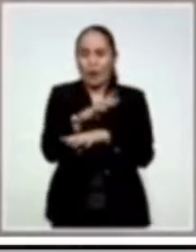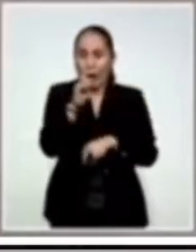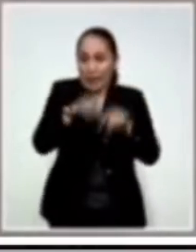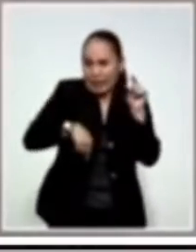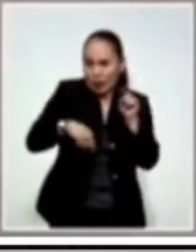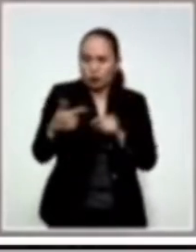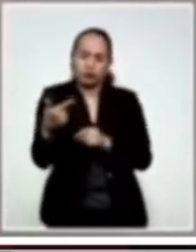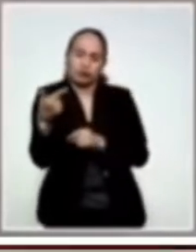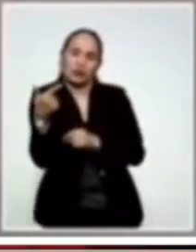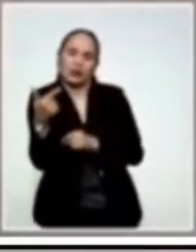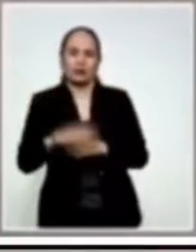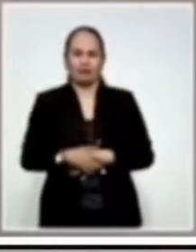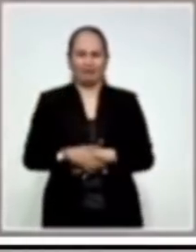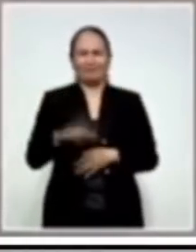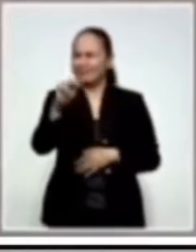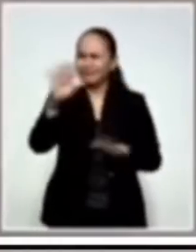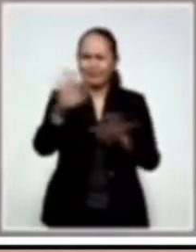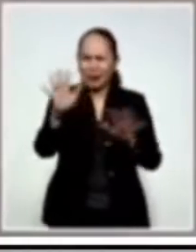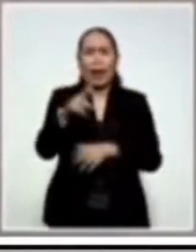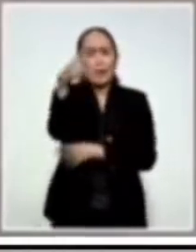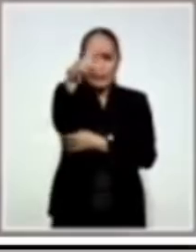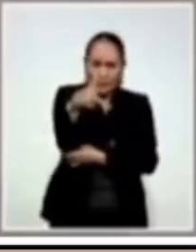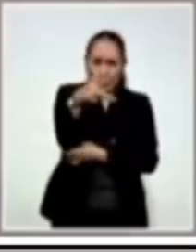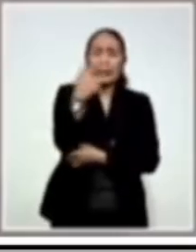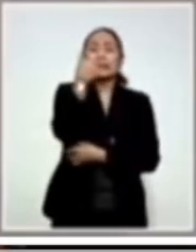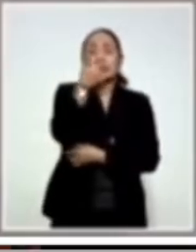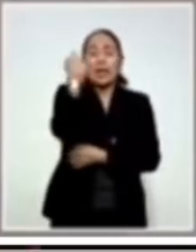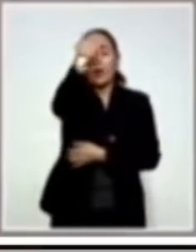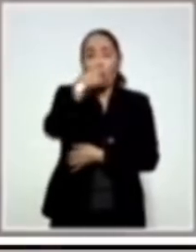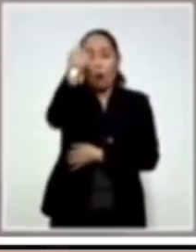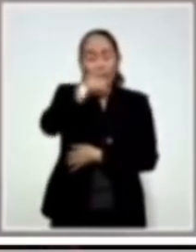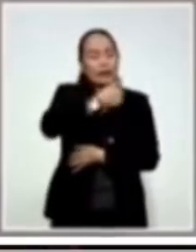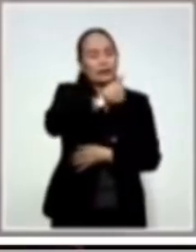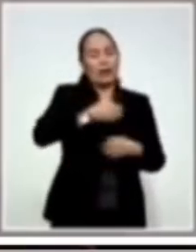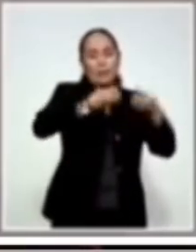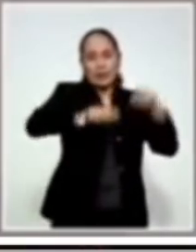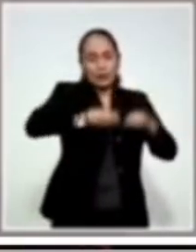grabación, 6 horas de sesión, ahí está cómo votó cada quien,